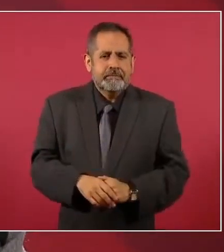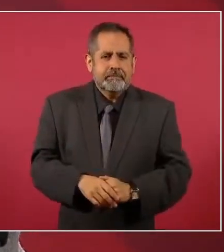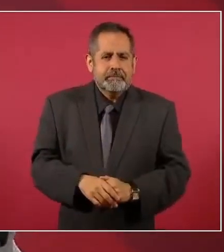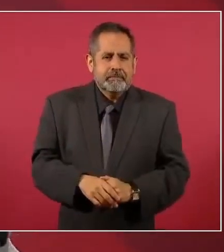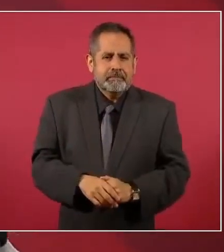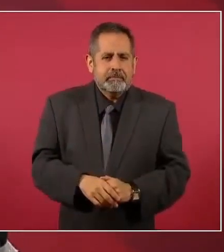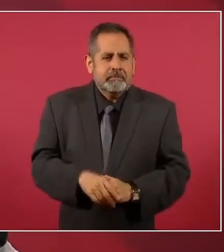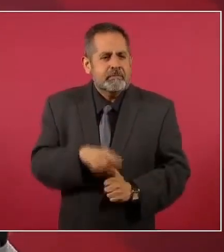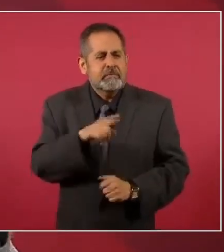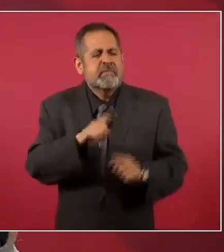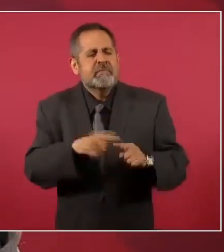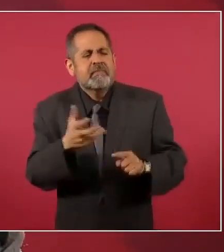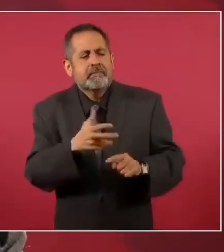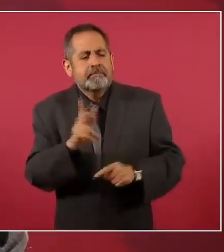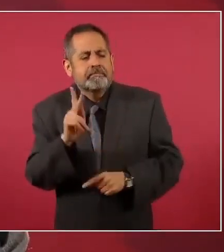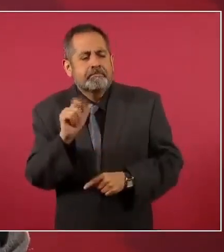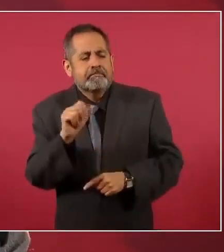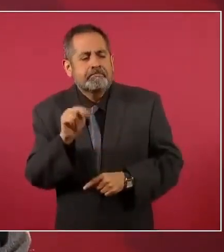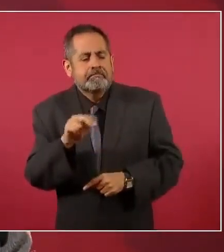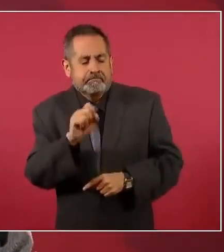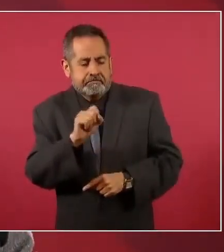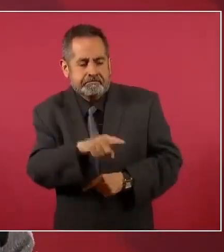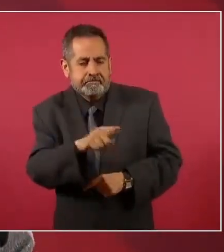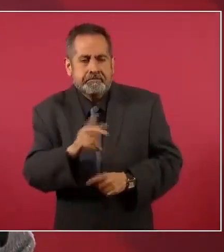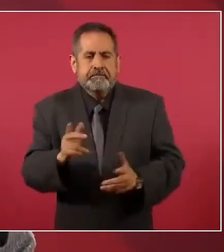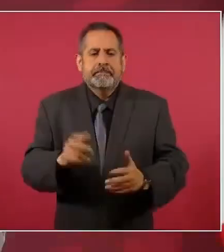la hicieron los panistas,